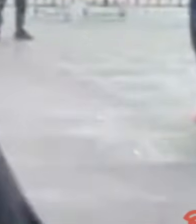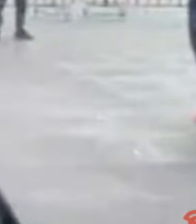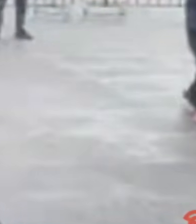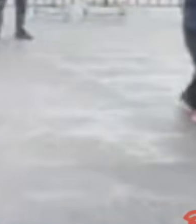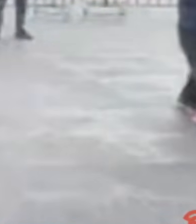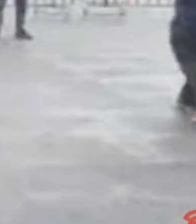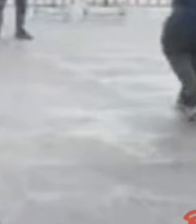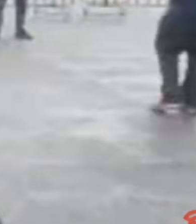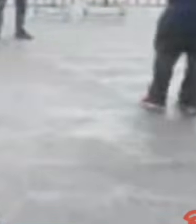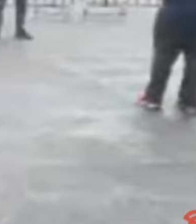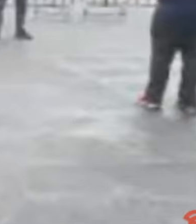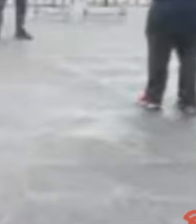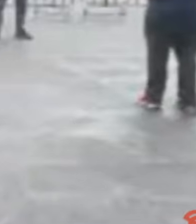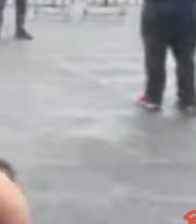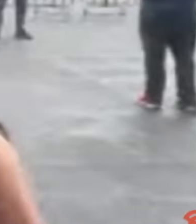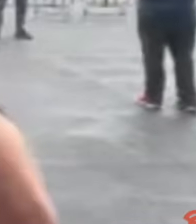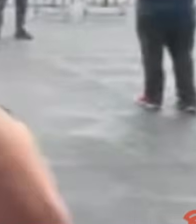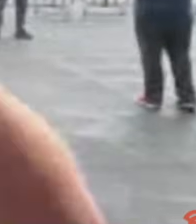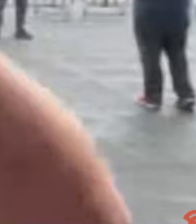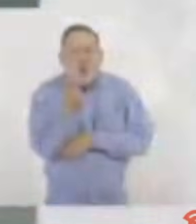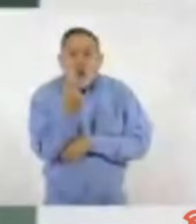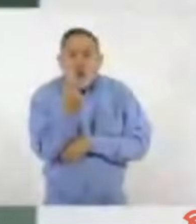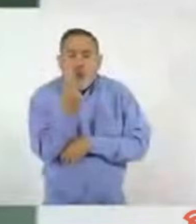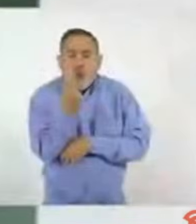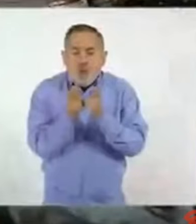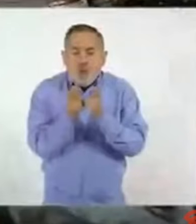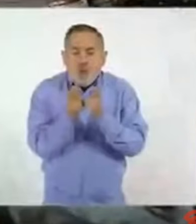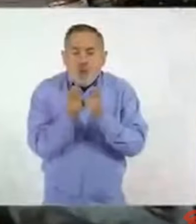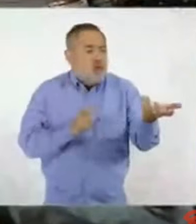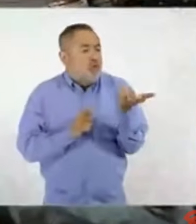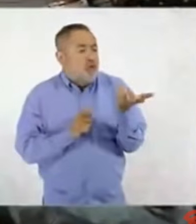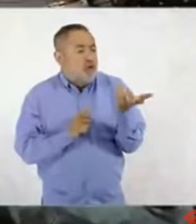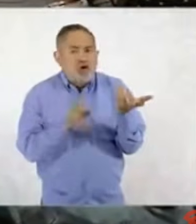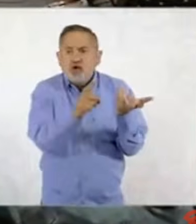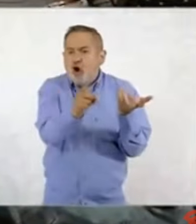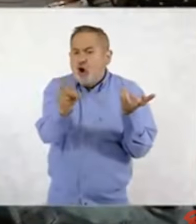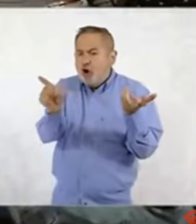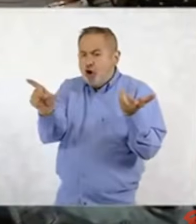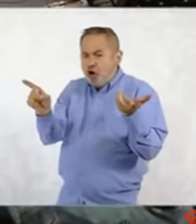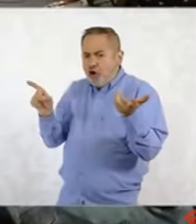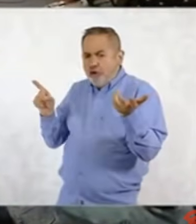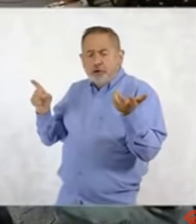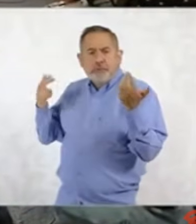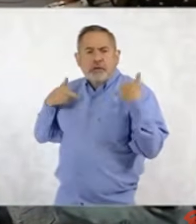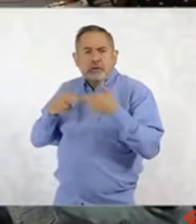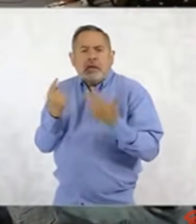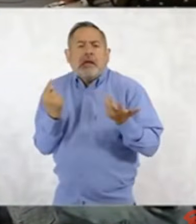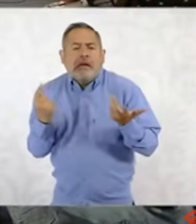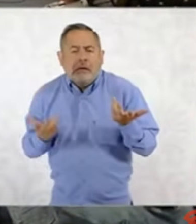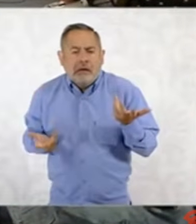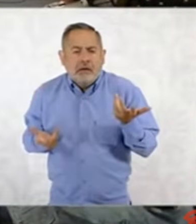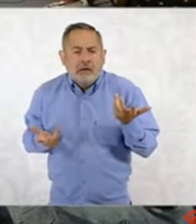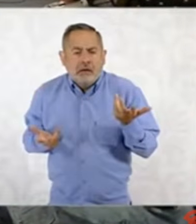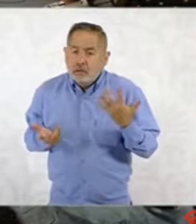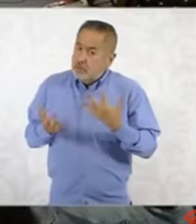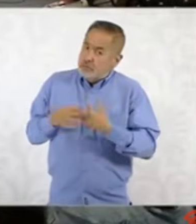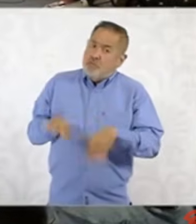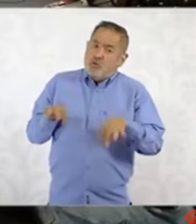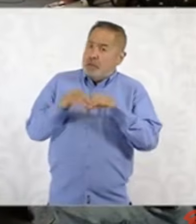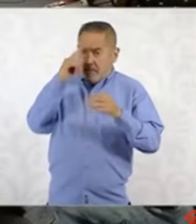podemos quedarnos nada más escuchando a un grupo de maestros. La presidenta ha dicho, esta reforma es tan importante porque